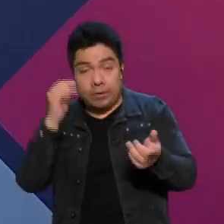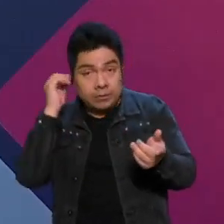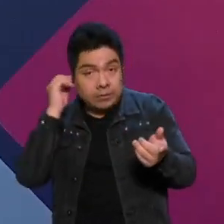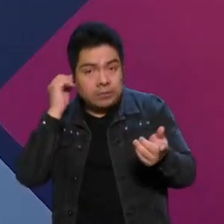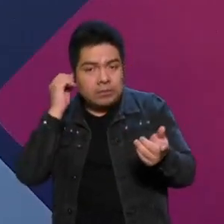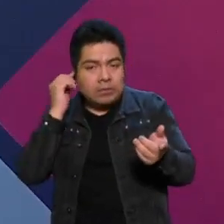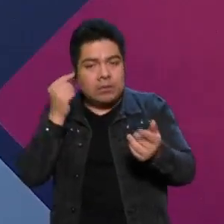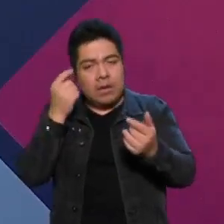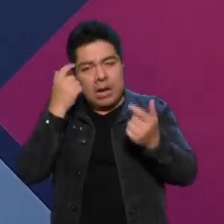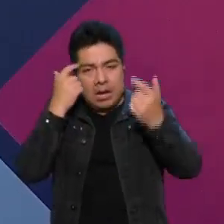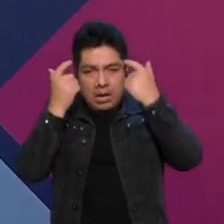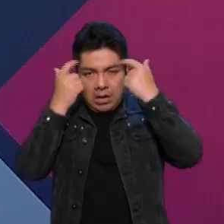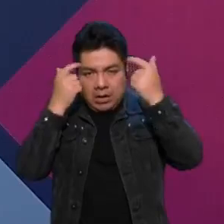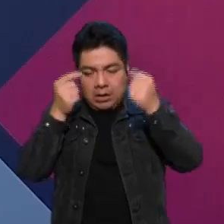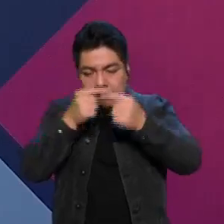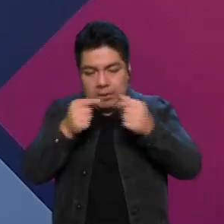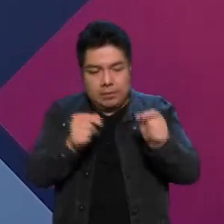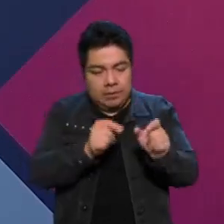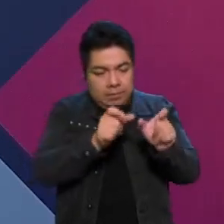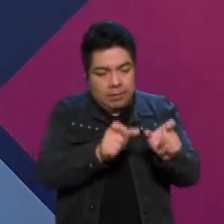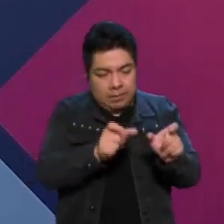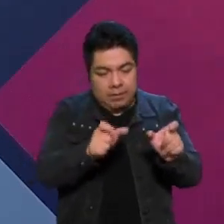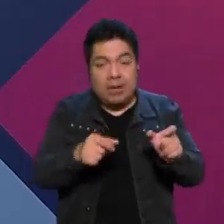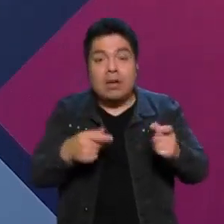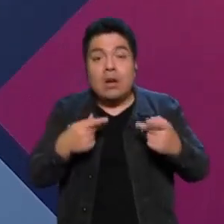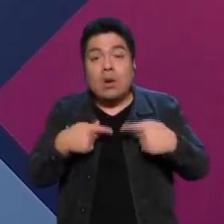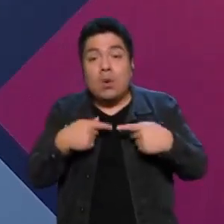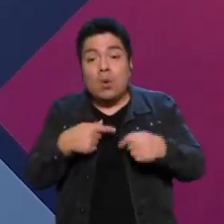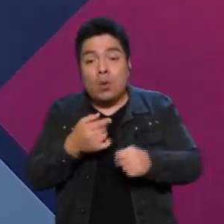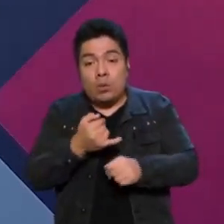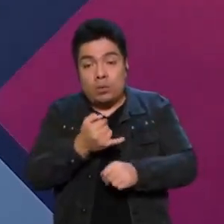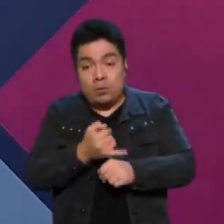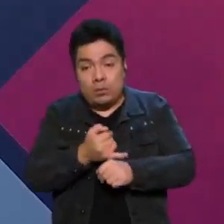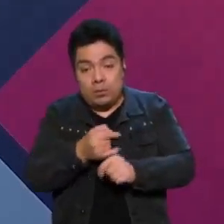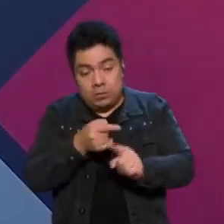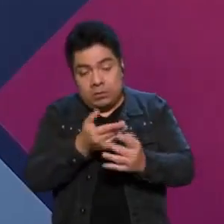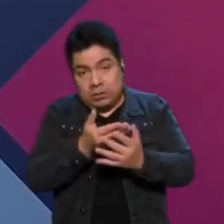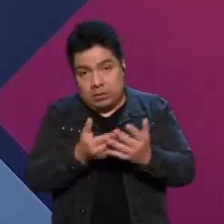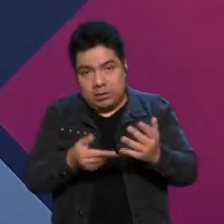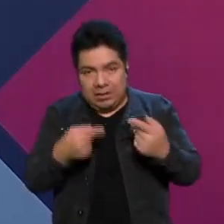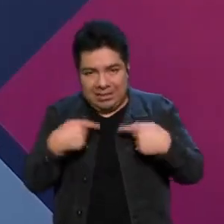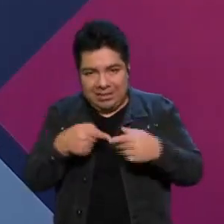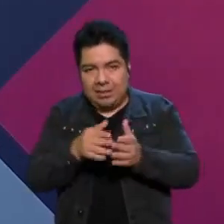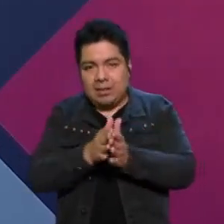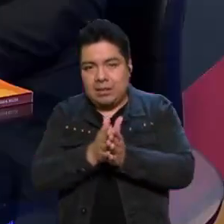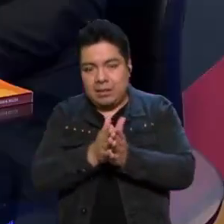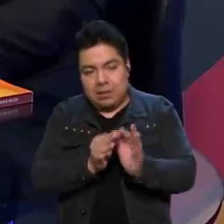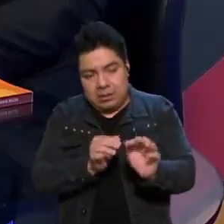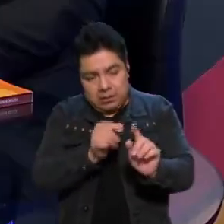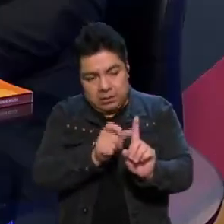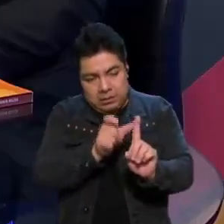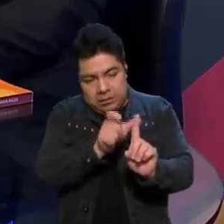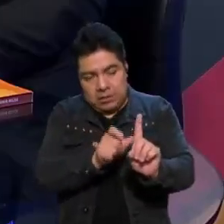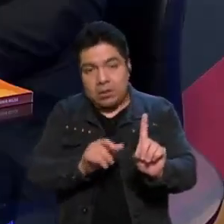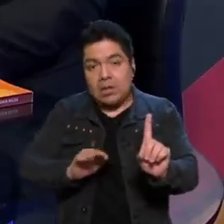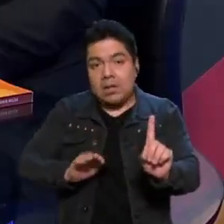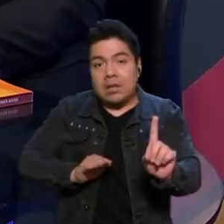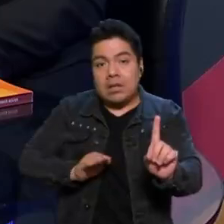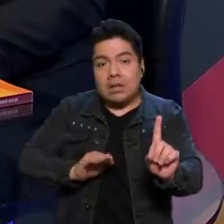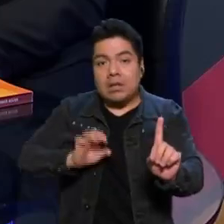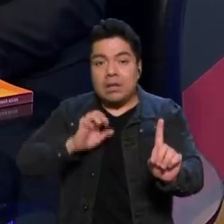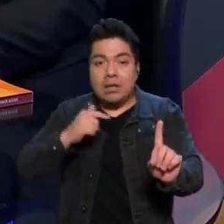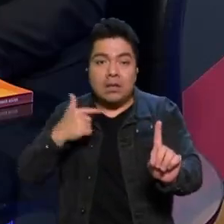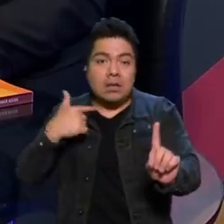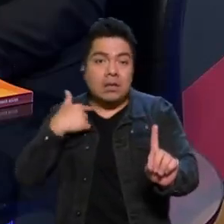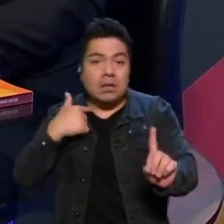las mentalidades de un personaje como uno de los protagonistas principales, que es un excombatiente